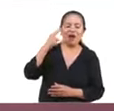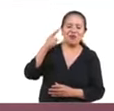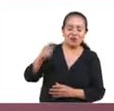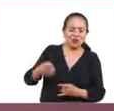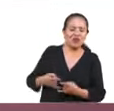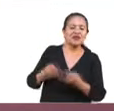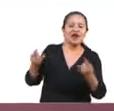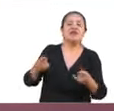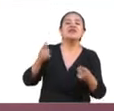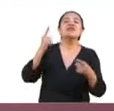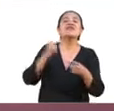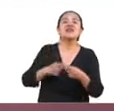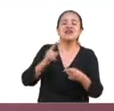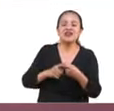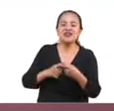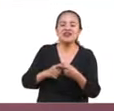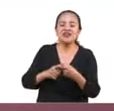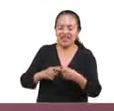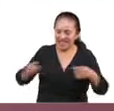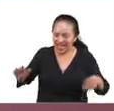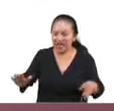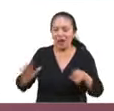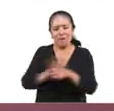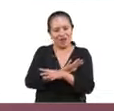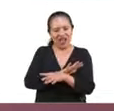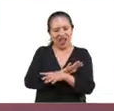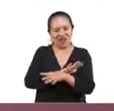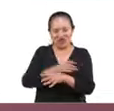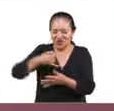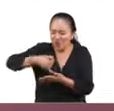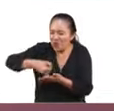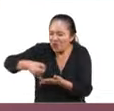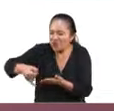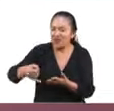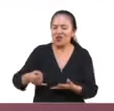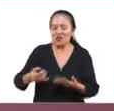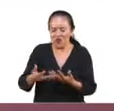de quienes hicieron revolución en los suelos, en el viento, en